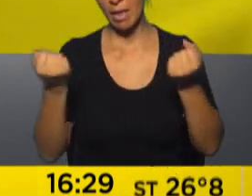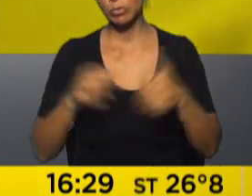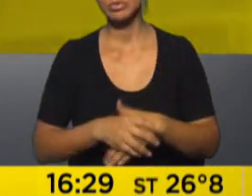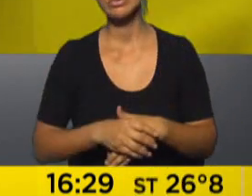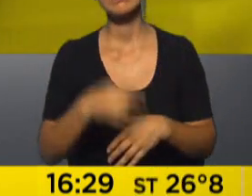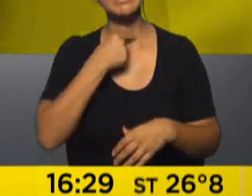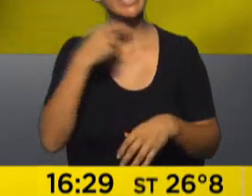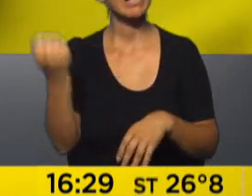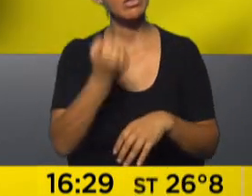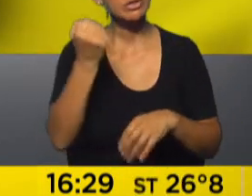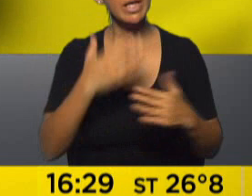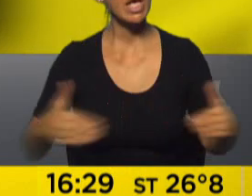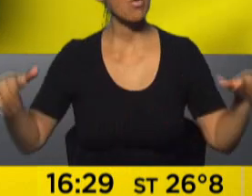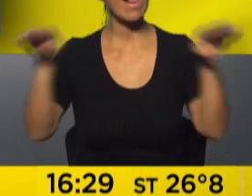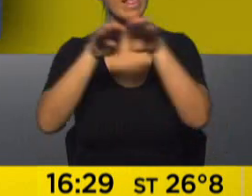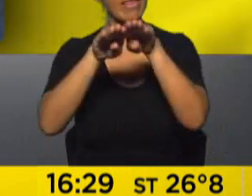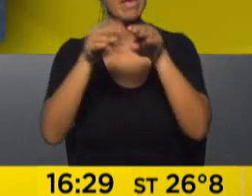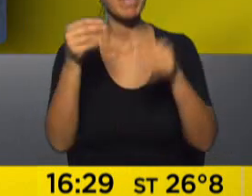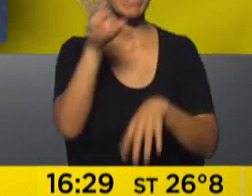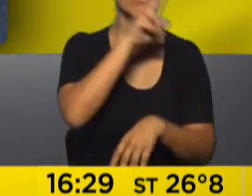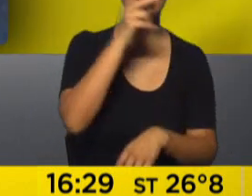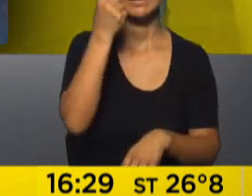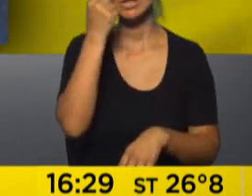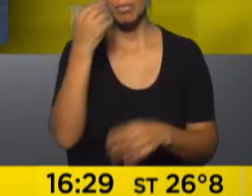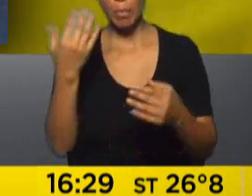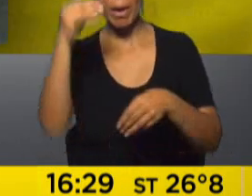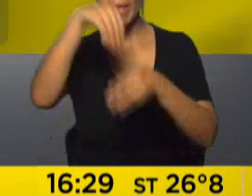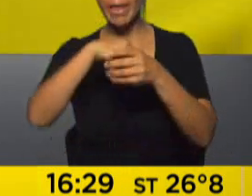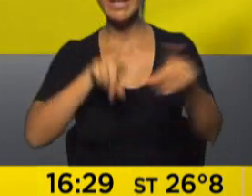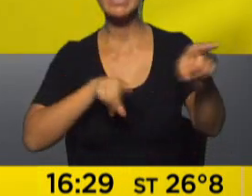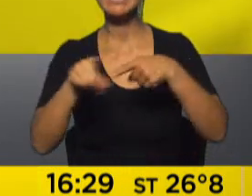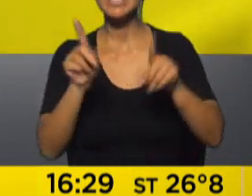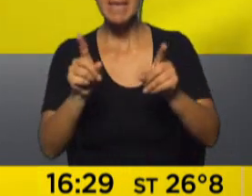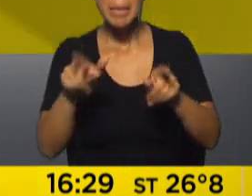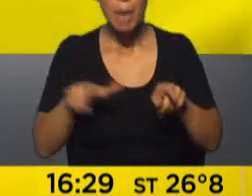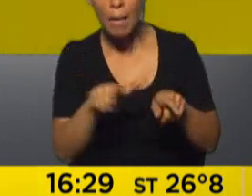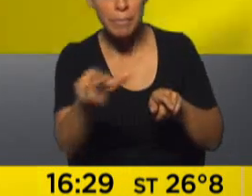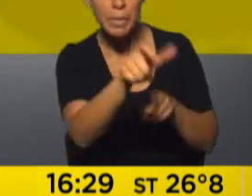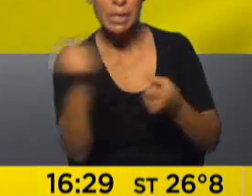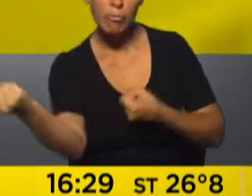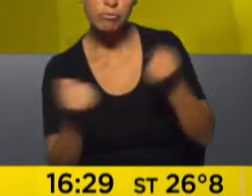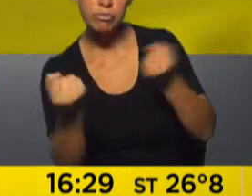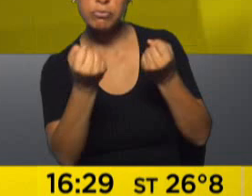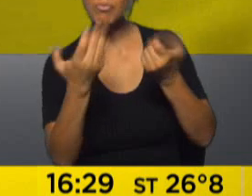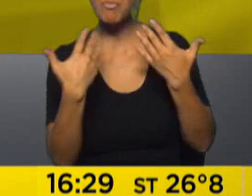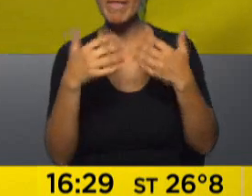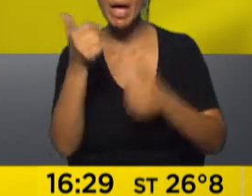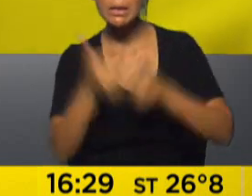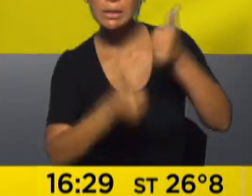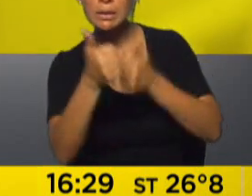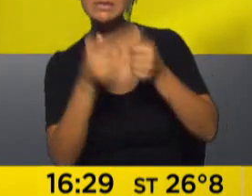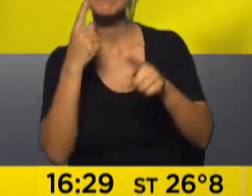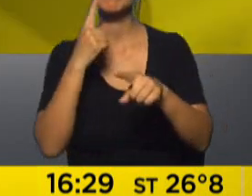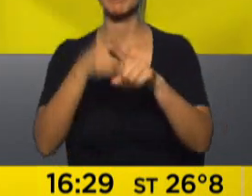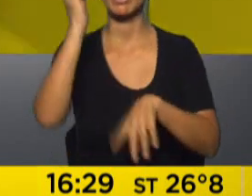igualdad total y que tanto hombres como mujeres compitan en la misma pista buscando el campeonato mundial en la máxima categoría del automovilismo